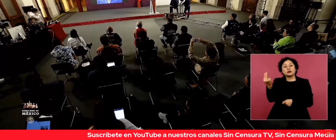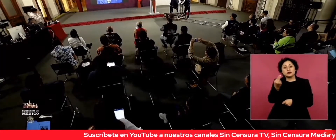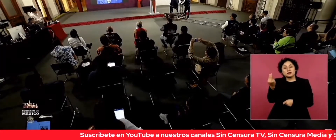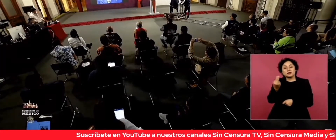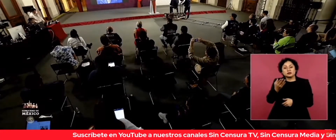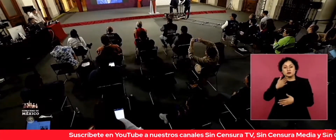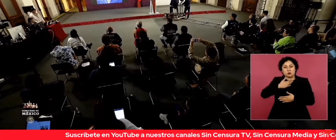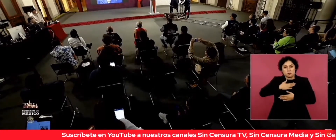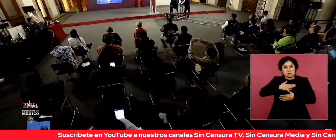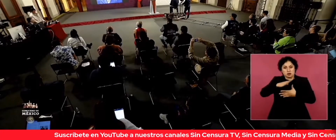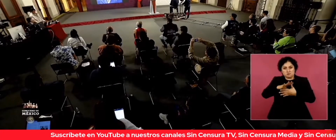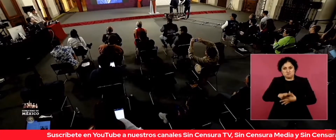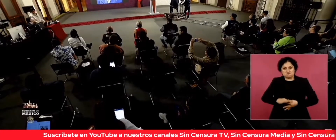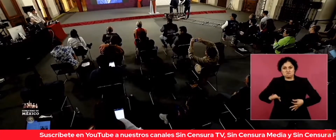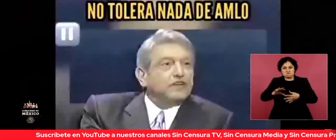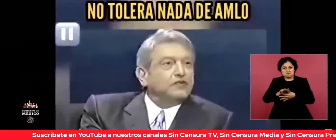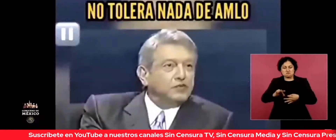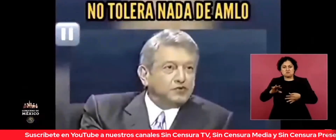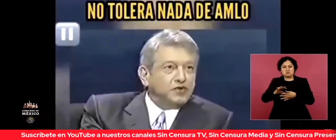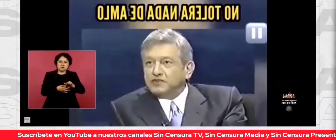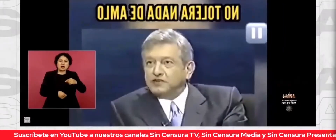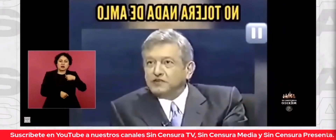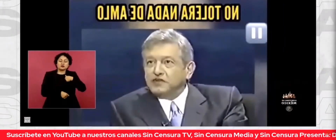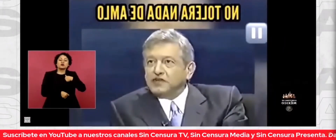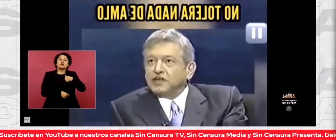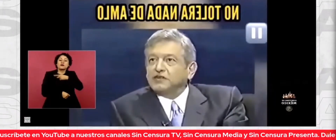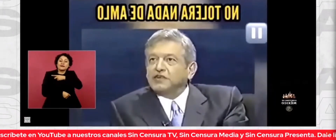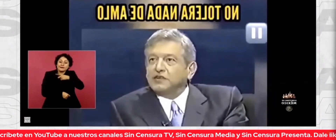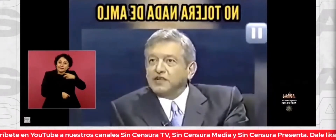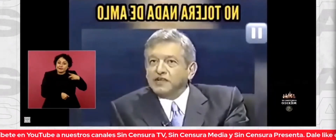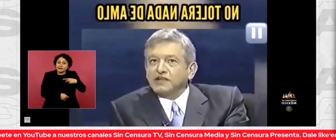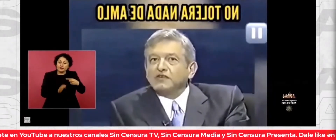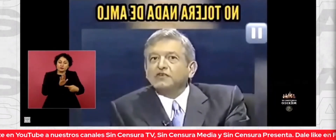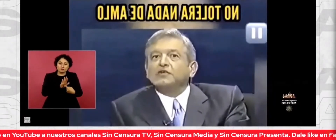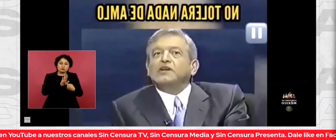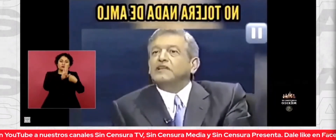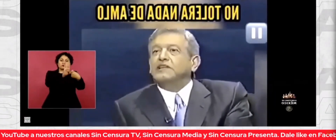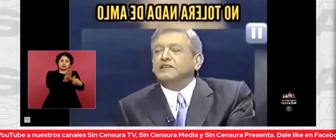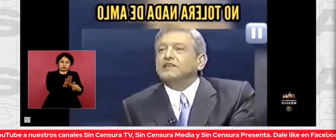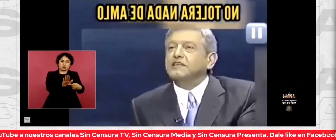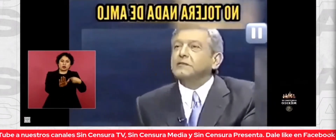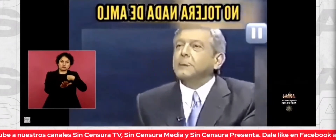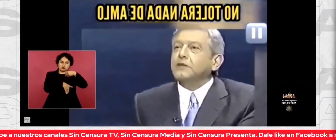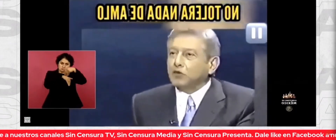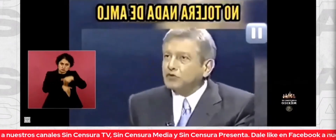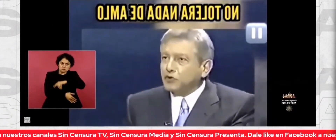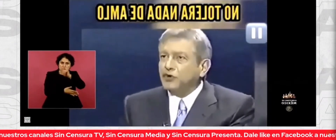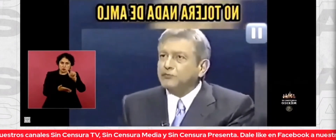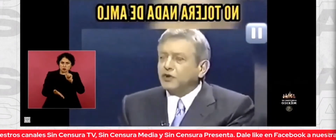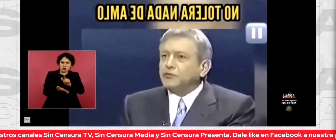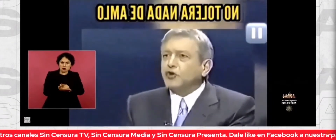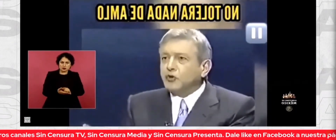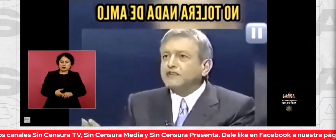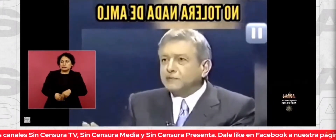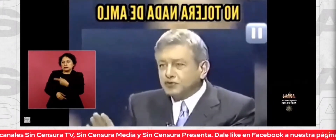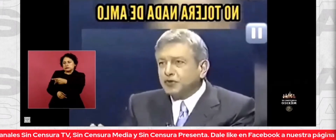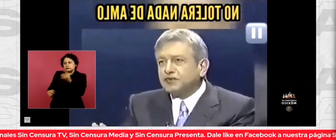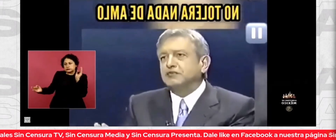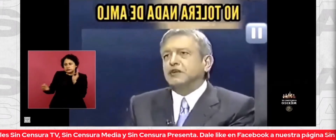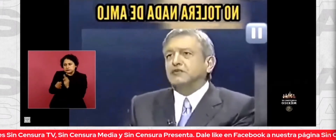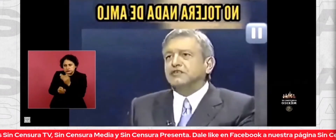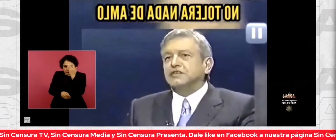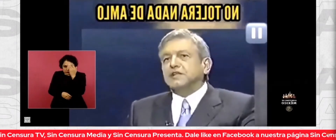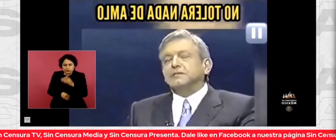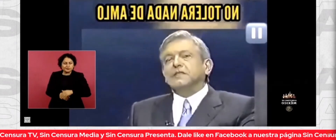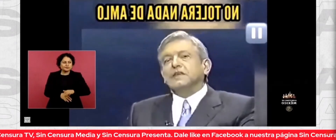Mis razones. ¿Sí? Yo tengo que demostrar, como lo estoy haciendo, que Sí. torcieron la ley. Yo tengo que. Tienes poco tiempo. No, no, y lo voy a Tienes hacer, ya muy poco pero lo voy a tiempo hacer, para pero te